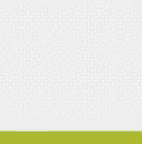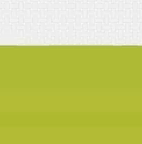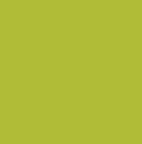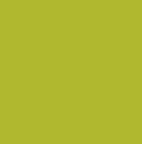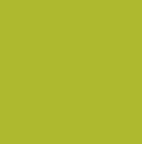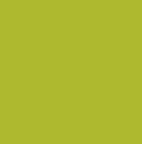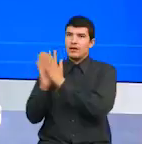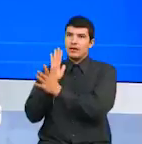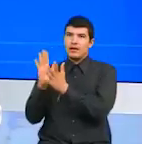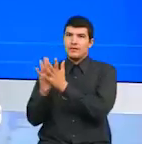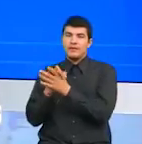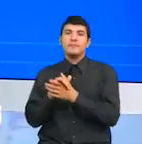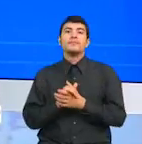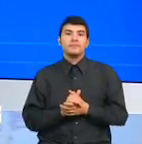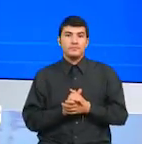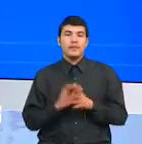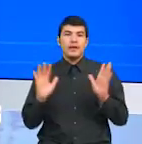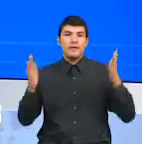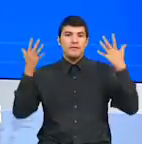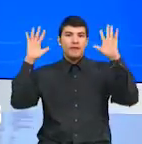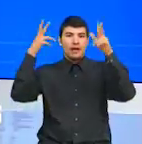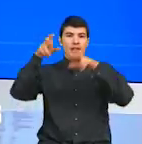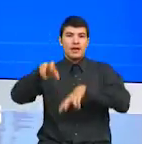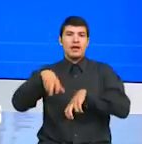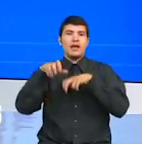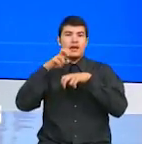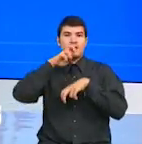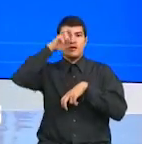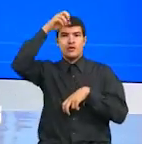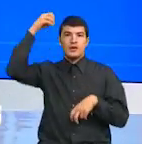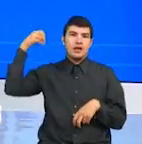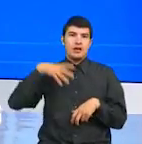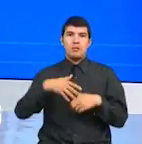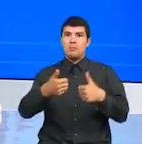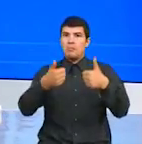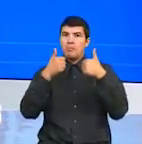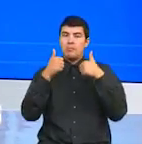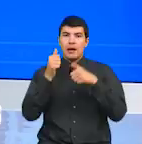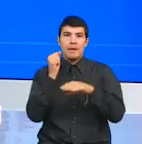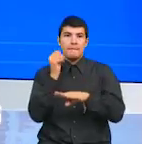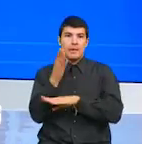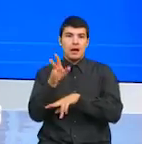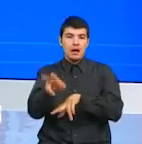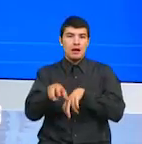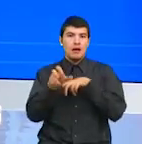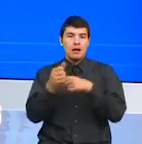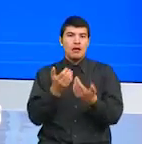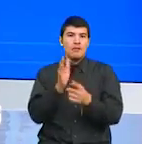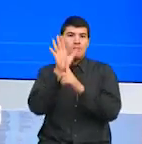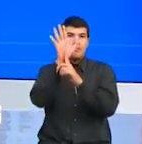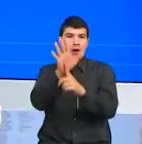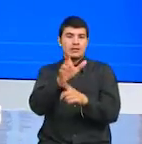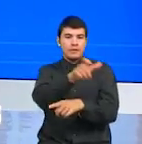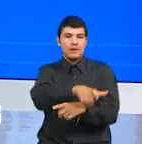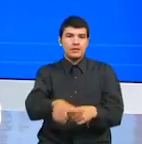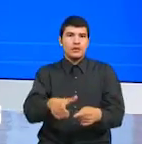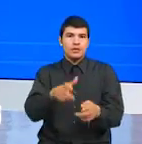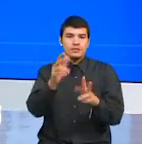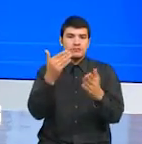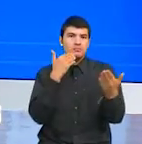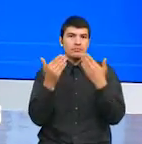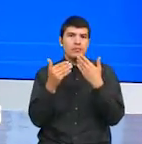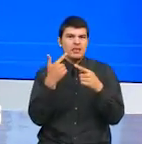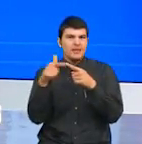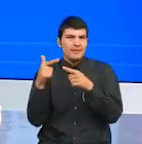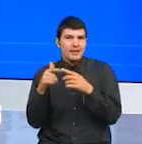canaltro.com. Y la Feria Agropecuaria en Norte de Santander ha sido un éxito. El Banco Agrario presentó a los productores agrícolas diferentes productos